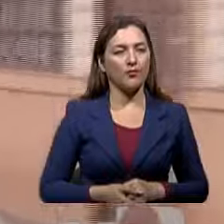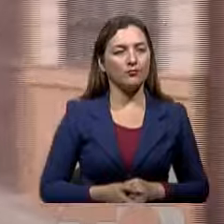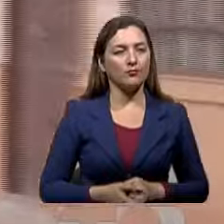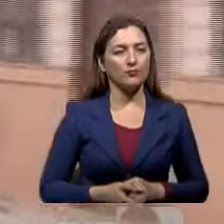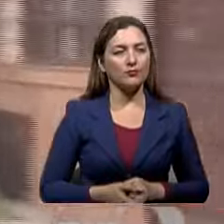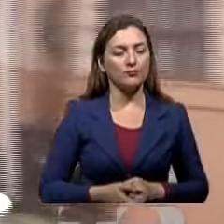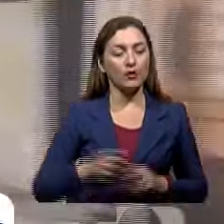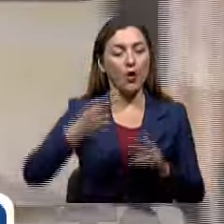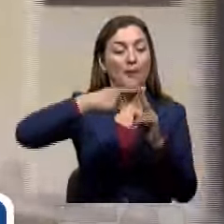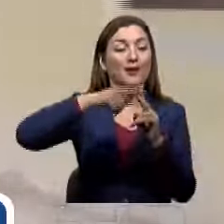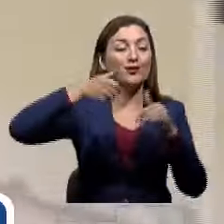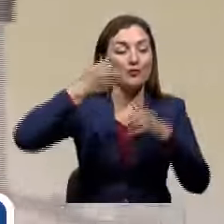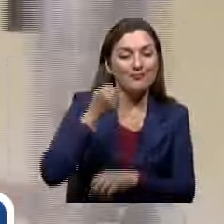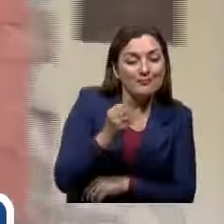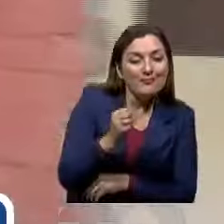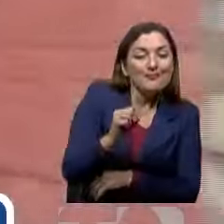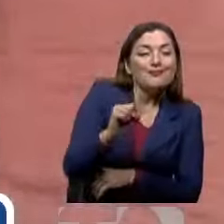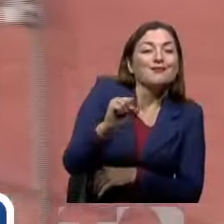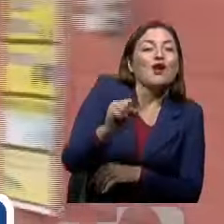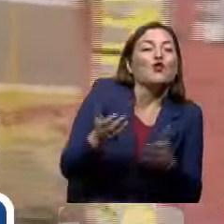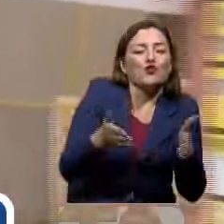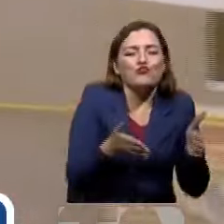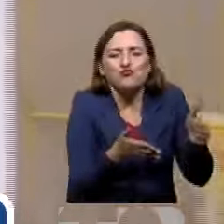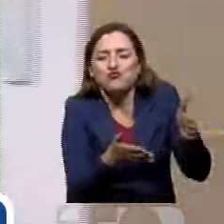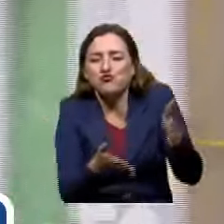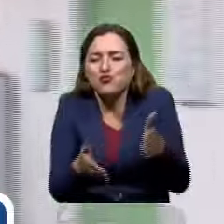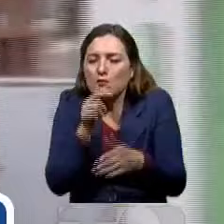Hoy arranca nuestro viaje por la ruta escondida.